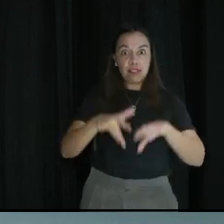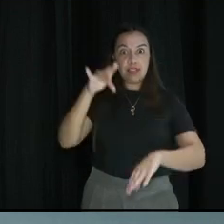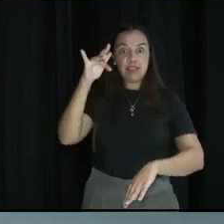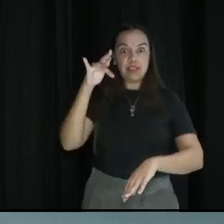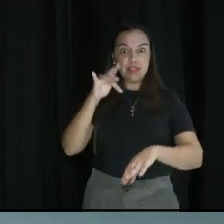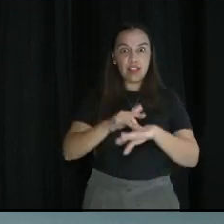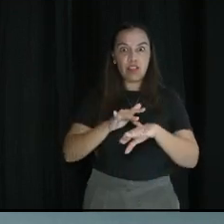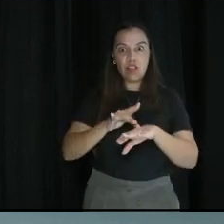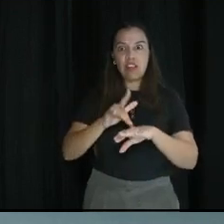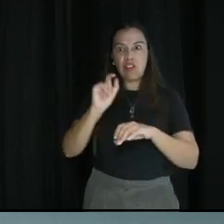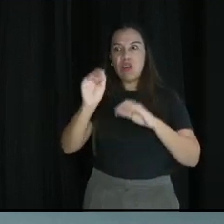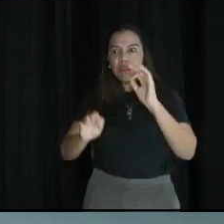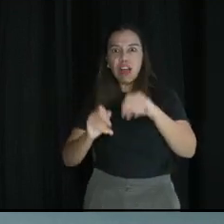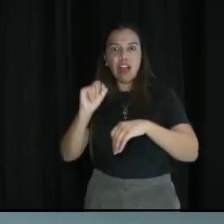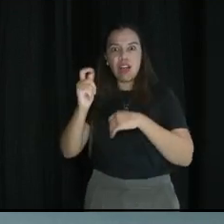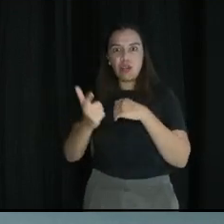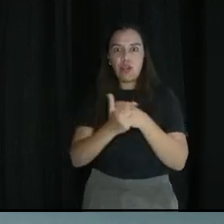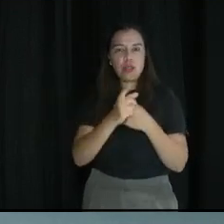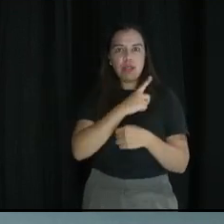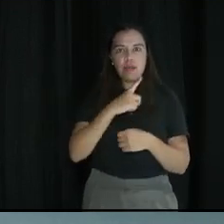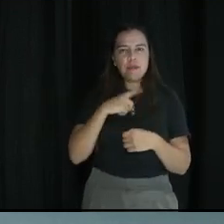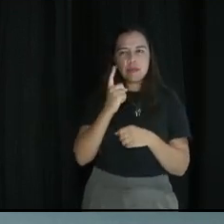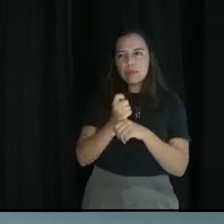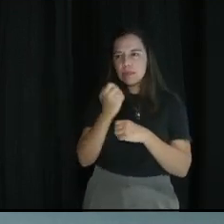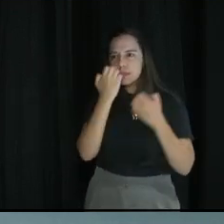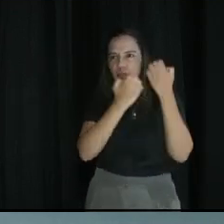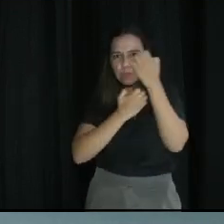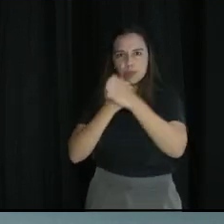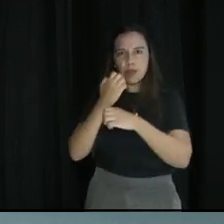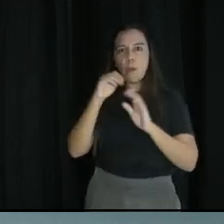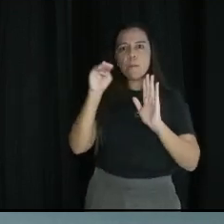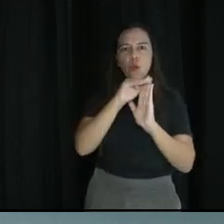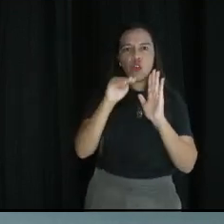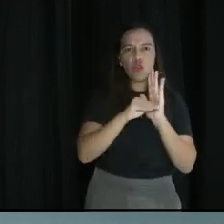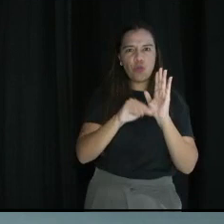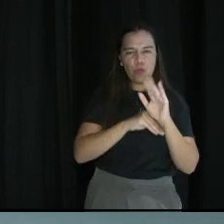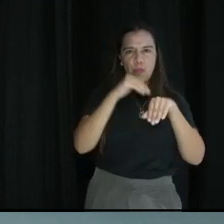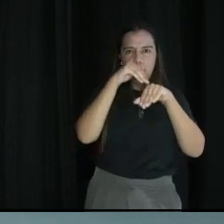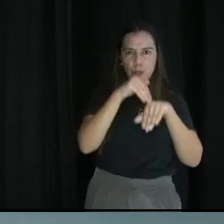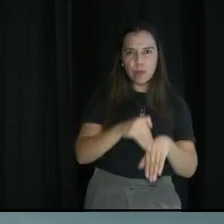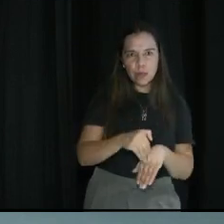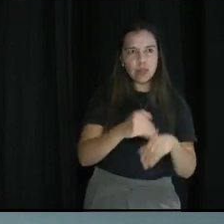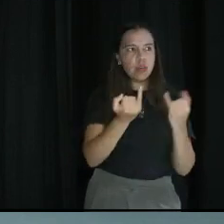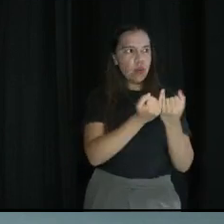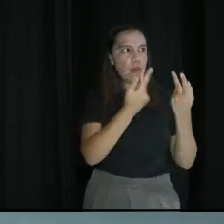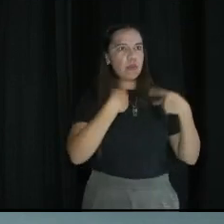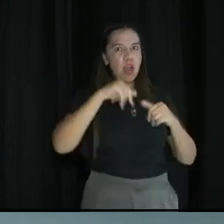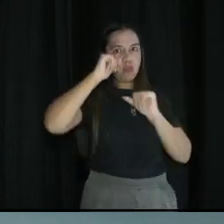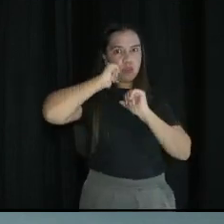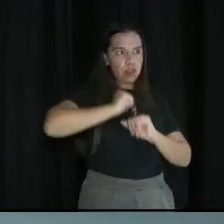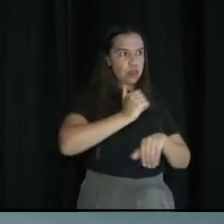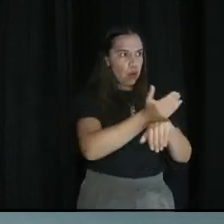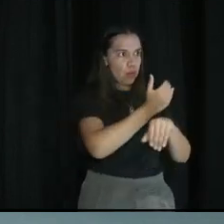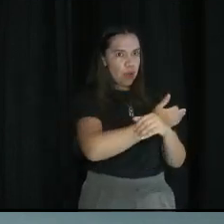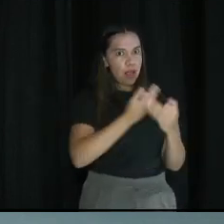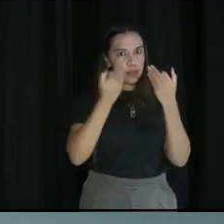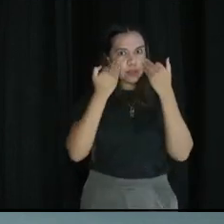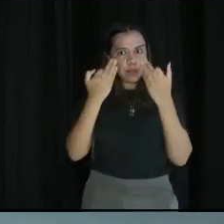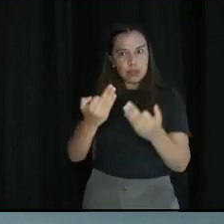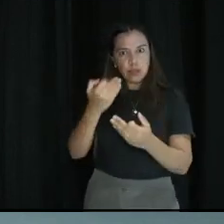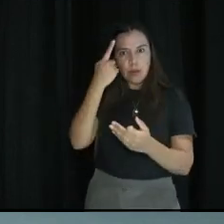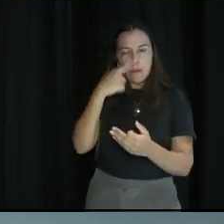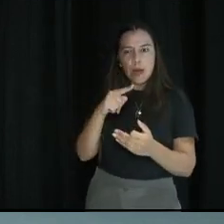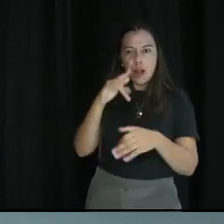cuestión de maltrato. Entonces, nosotros tenemos que supervisar el protocolo de actuación de las autoridades que están coadyuvando con nosotros para que los ejemplares puedan ser